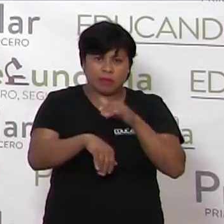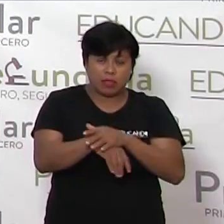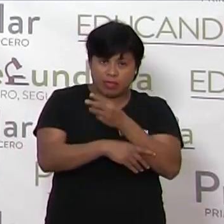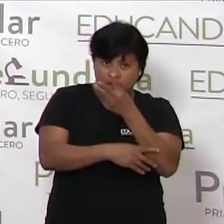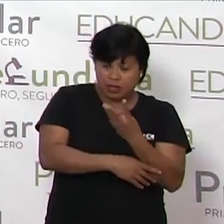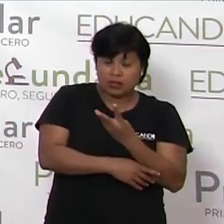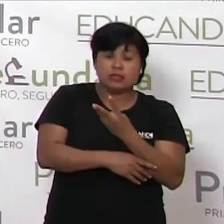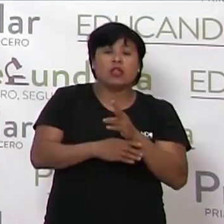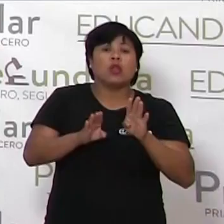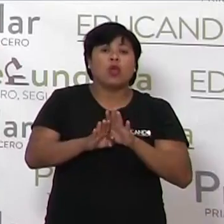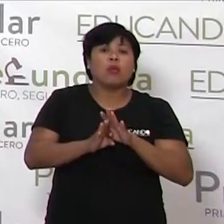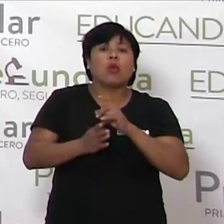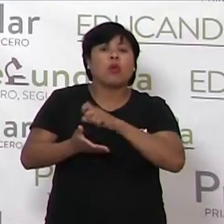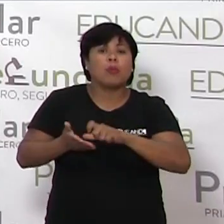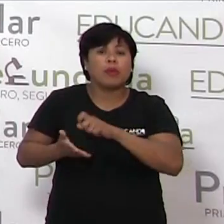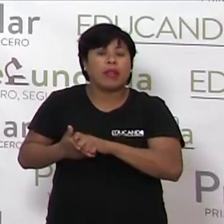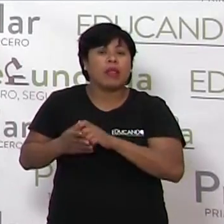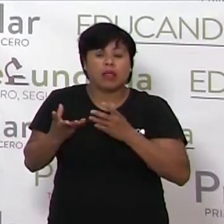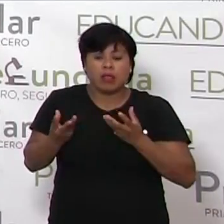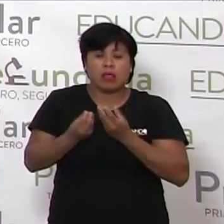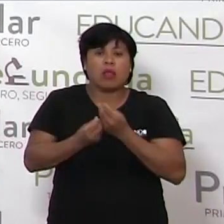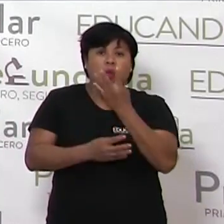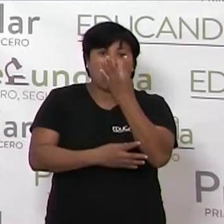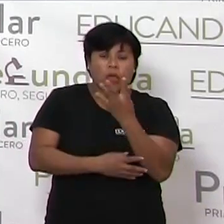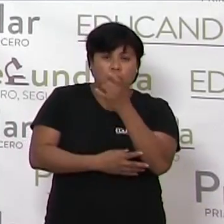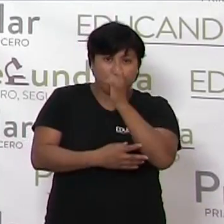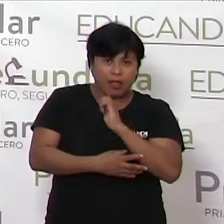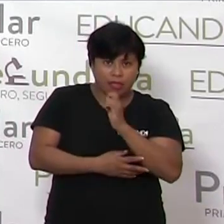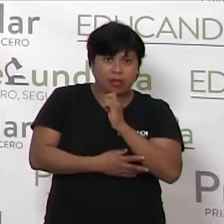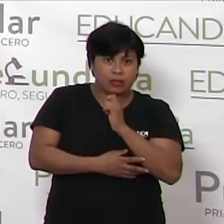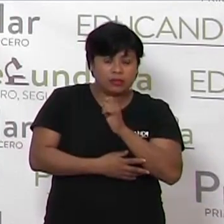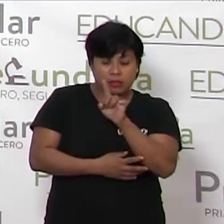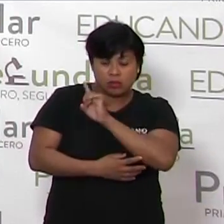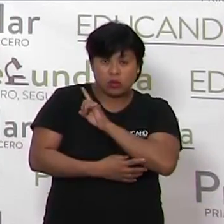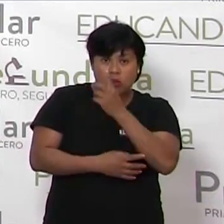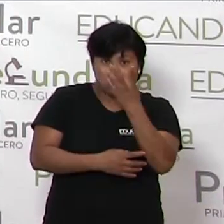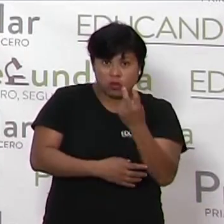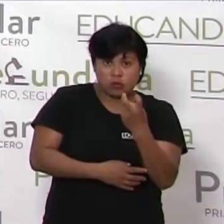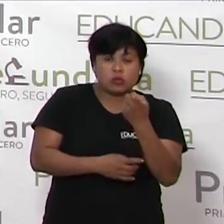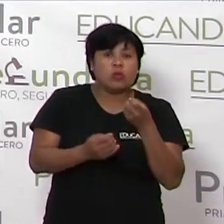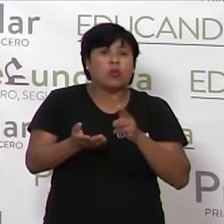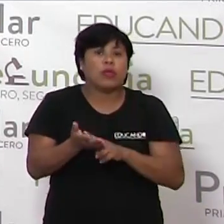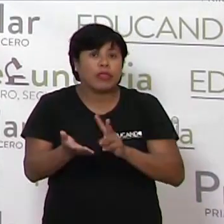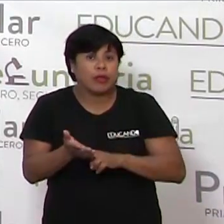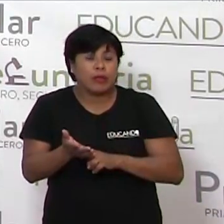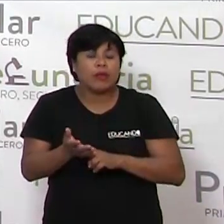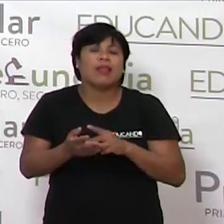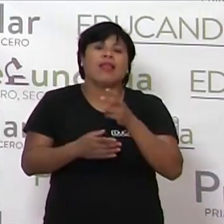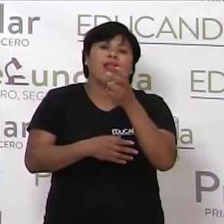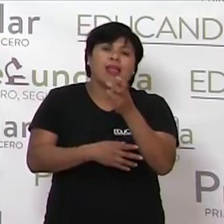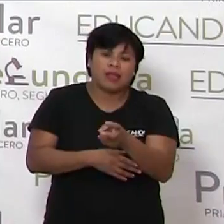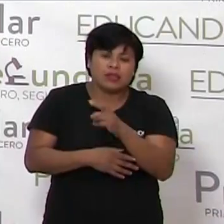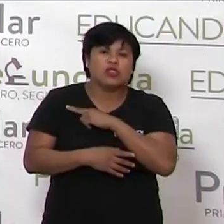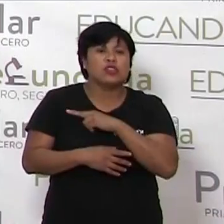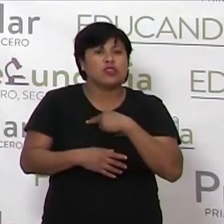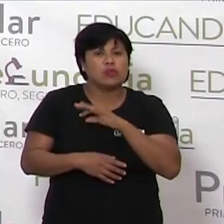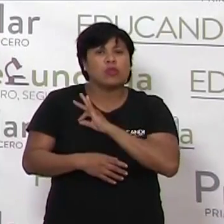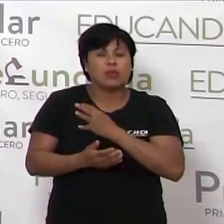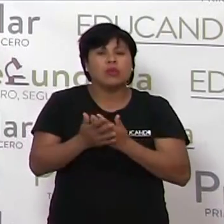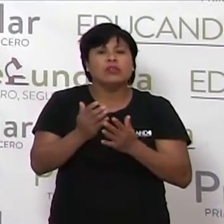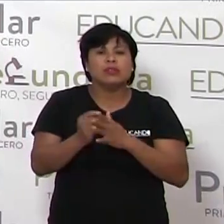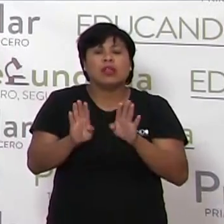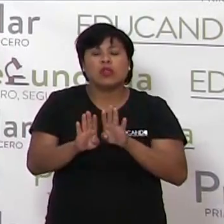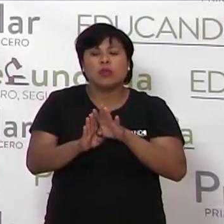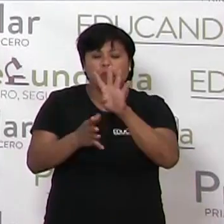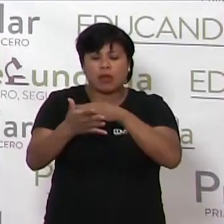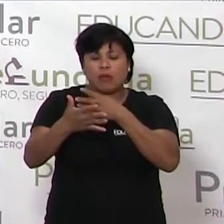3, entonces estaríamos comprando 4 paletas con la mía. De a 2 pesos, ¿cuánto sería? Y ahí podemos elaborar